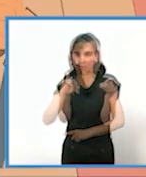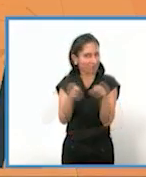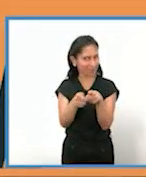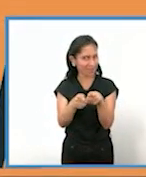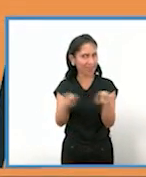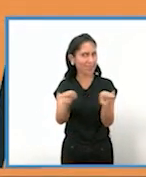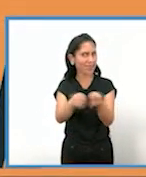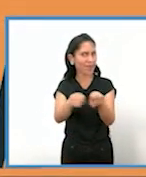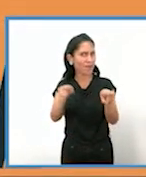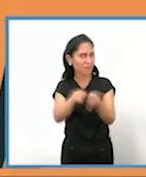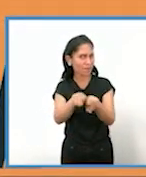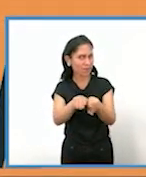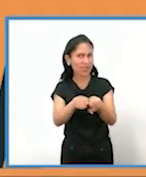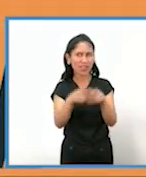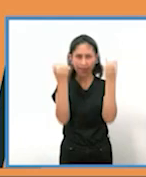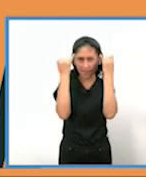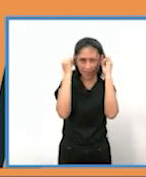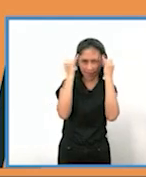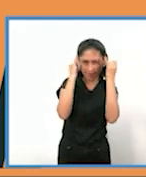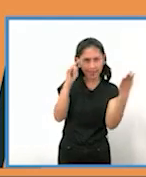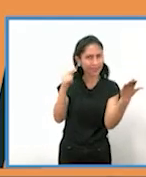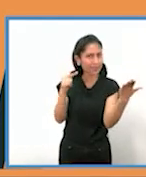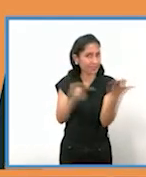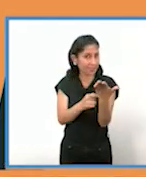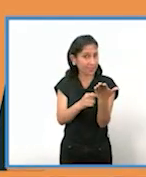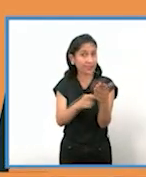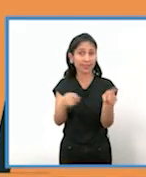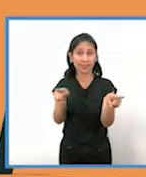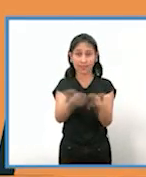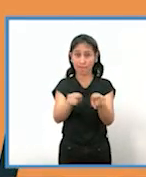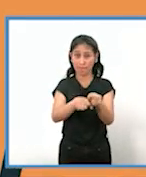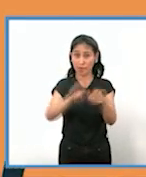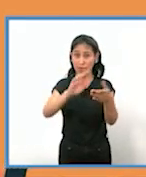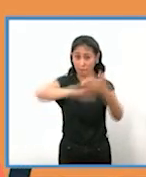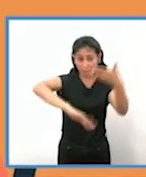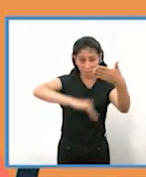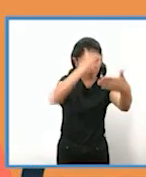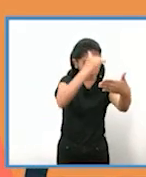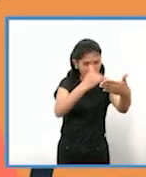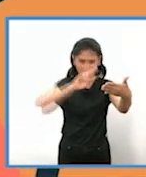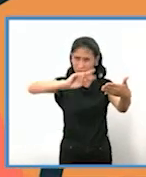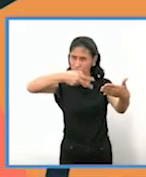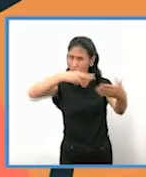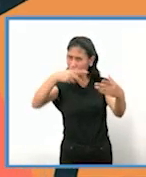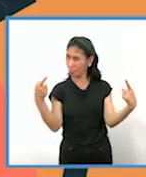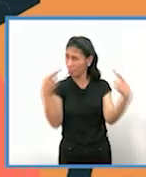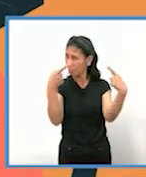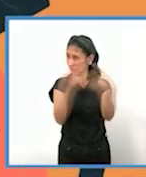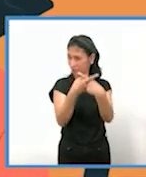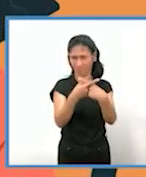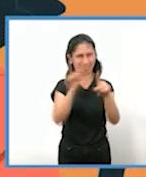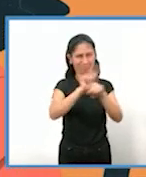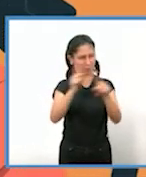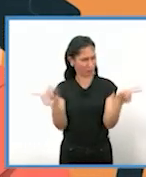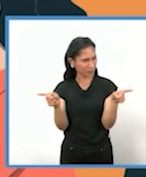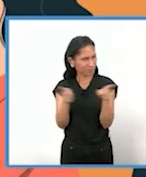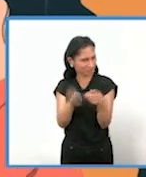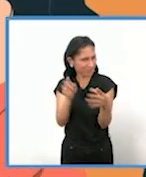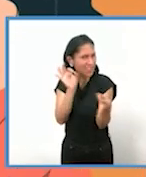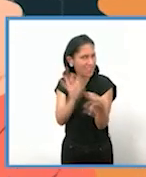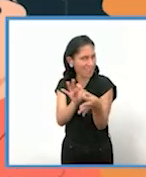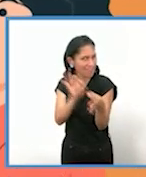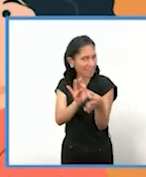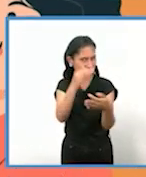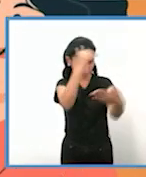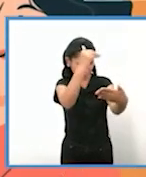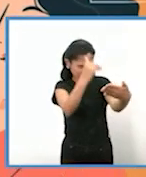anterior. A la par, nuestros canales de orientación atendieron 6.122 consultas telefónicas,